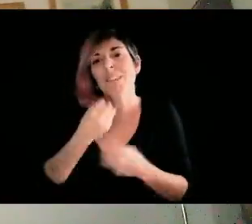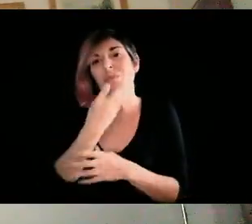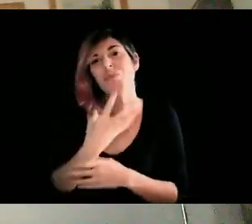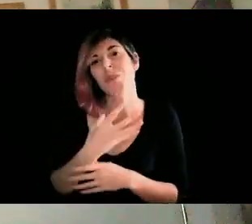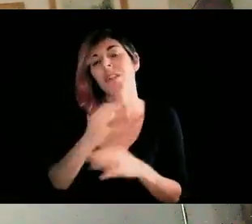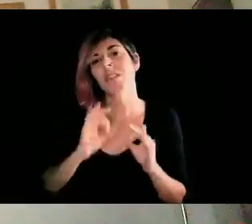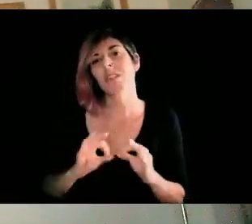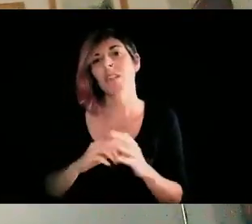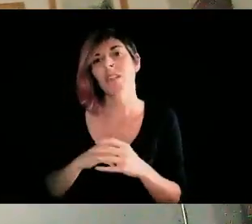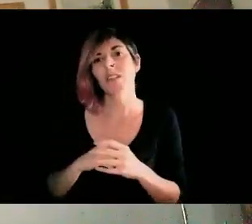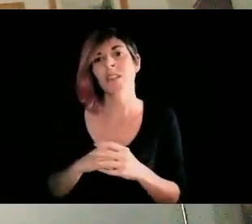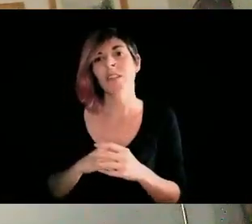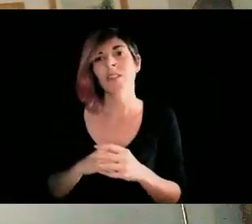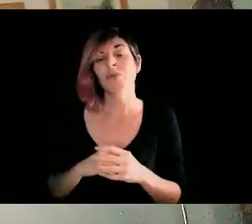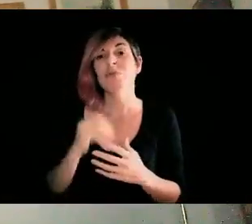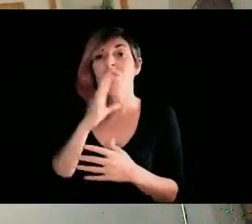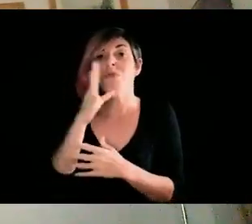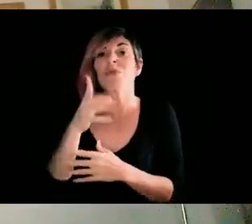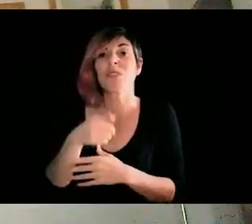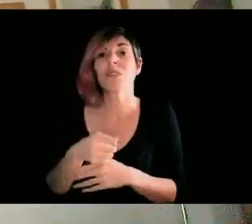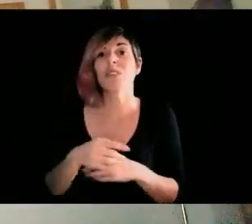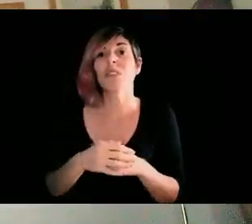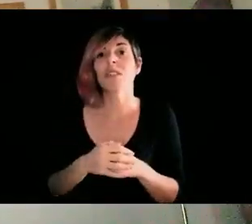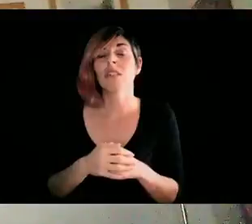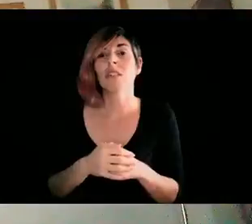rica, rica. Por lo tanto,